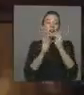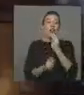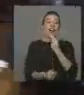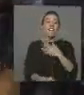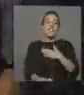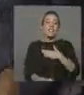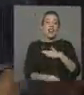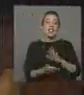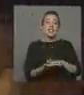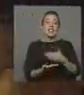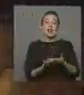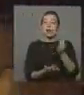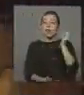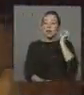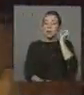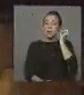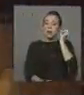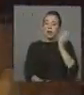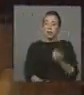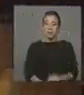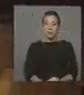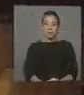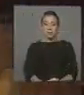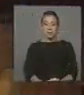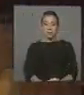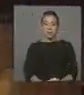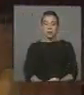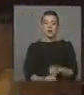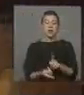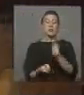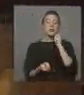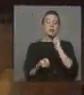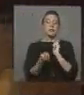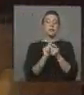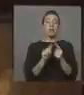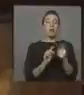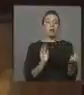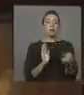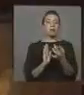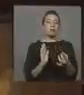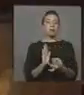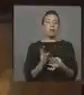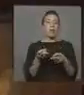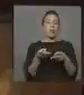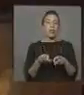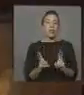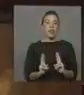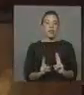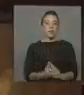de las mujeres, sino que por el contrario se traduce en una vulneración de sus derechos.